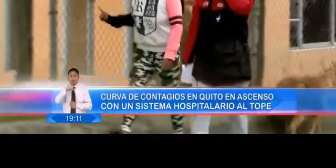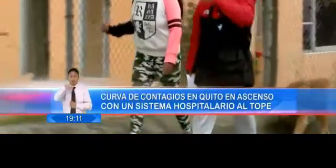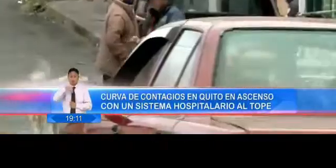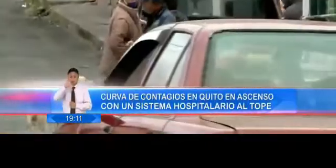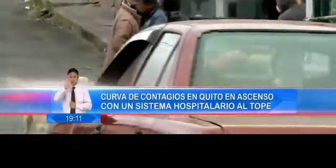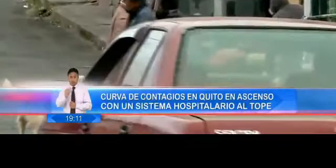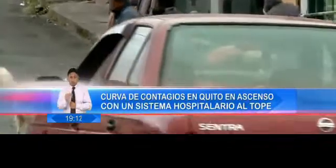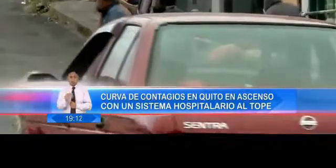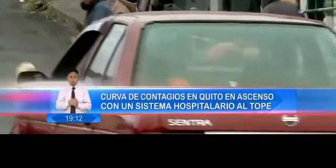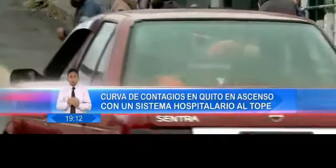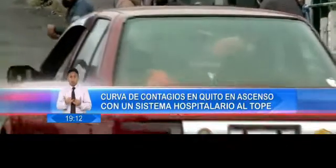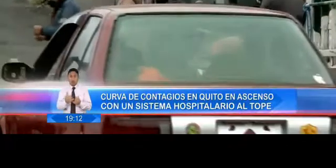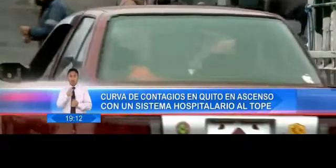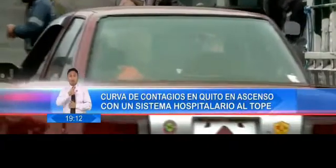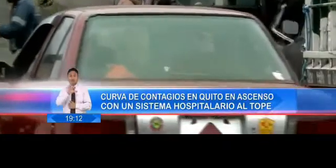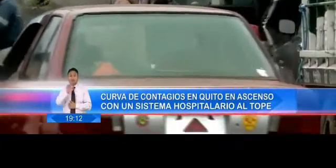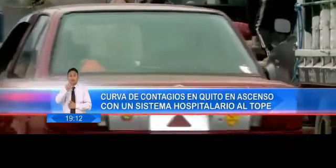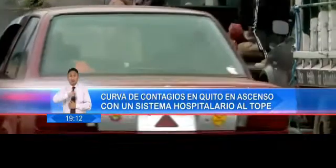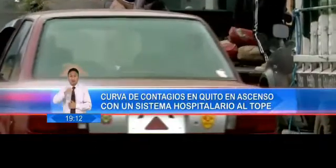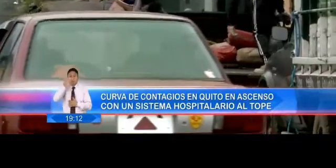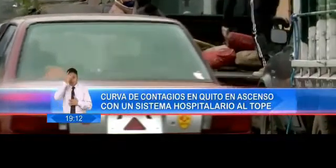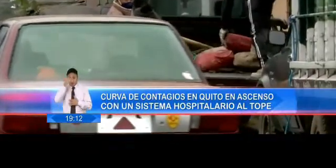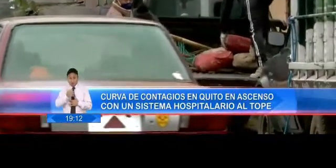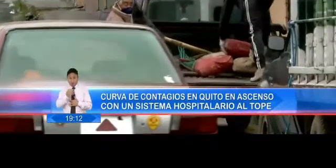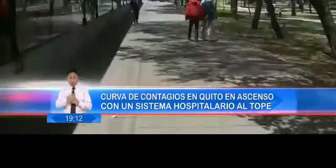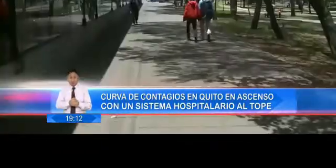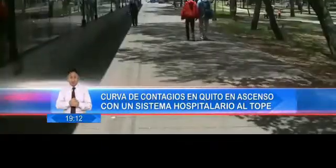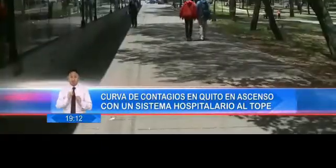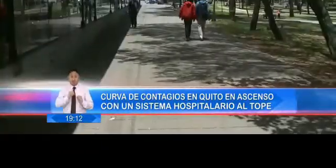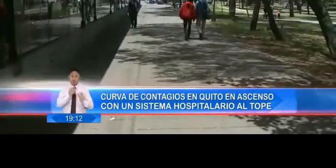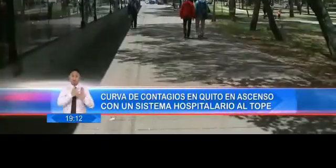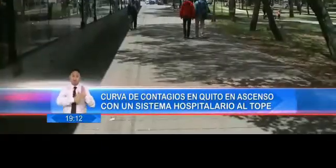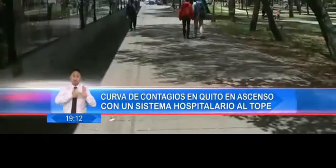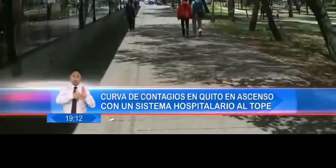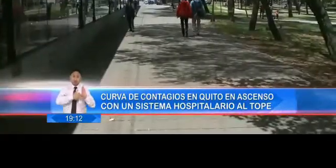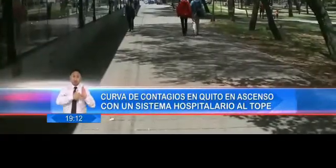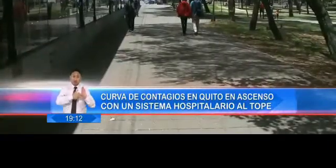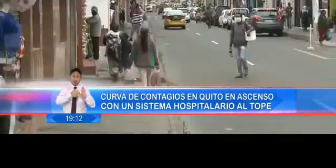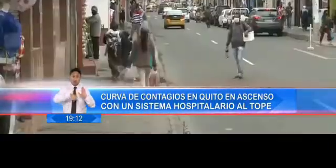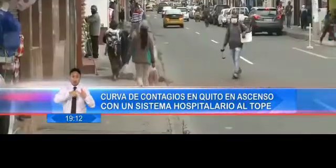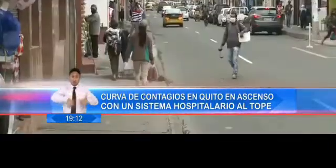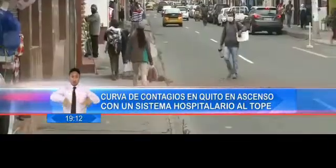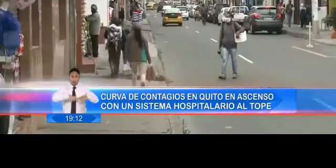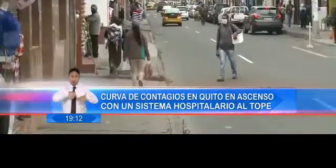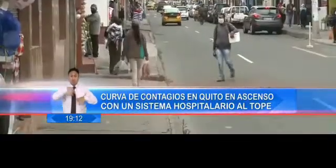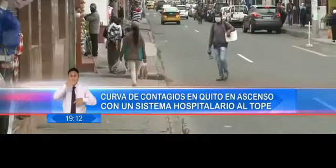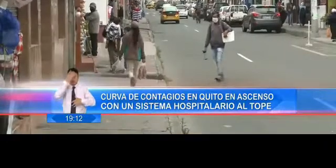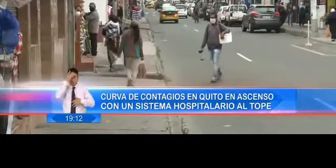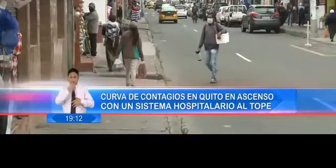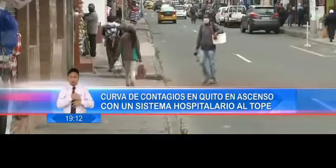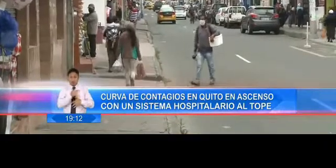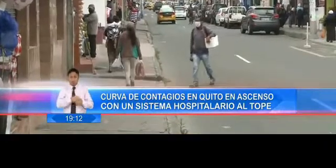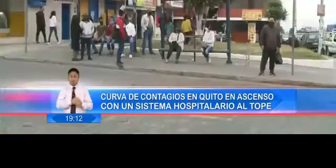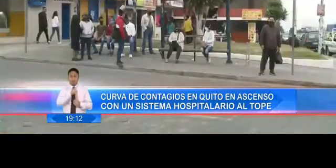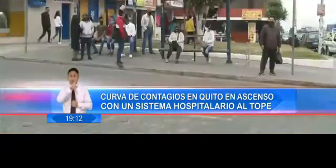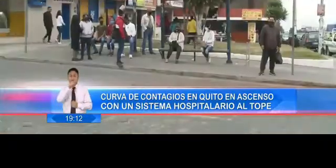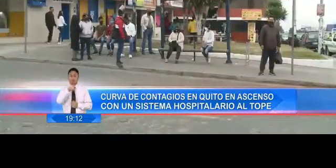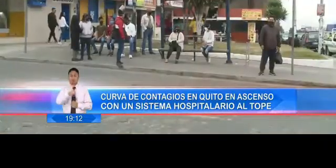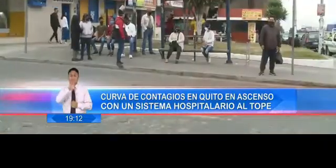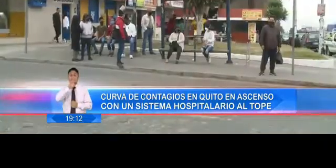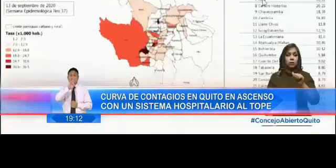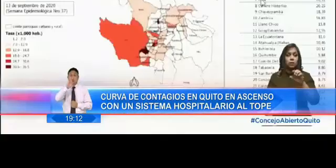contagio, ahora tiene 39 casos. Y Chimba Calle, que pasó al grupo de los sectores con más contagios, registra 1.077